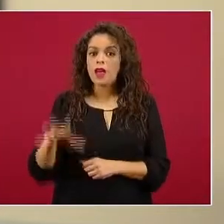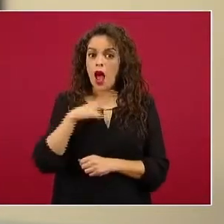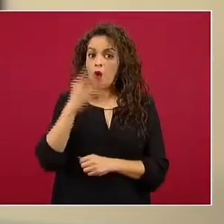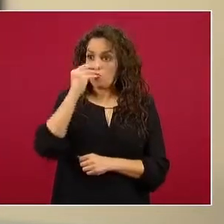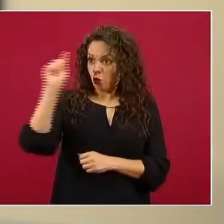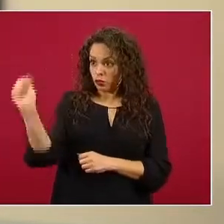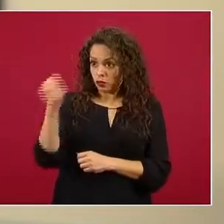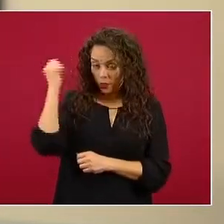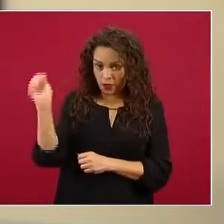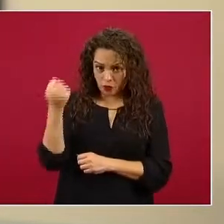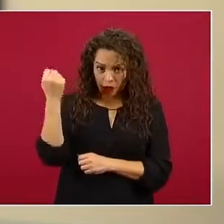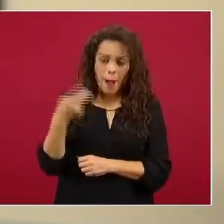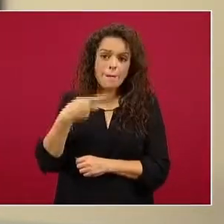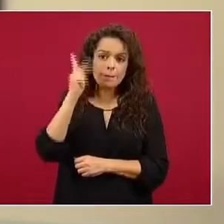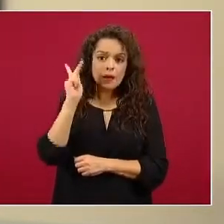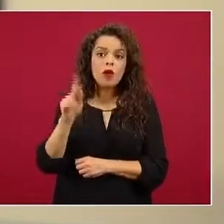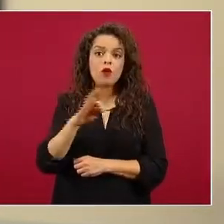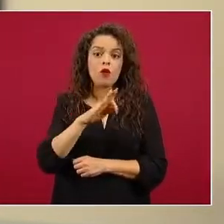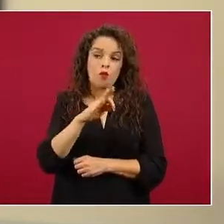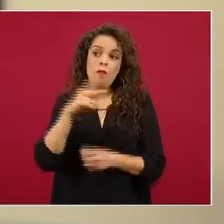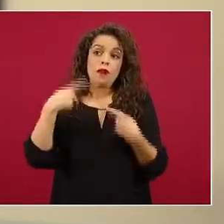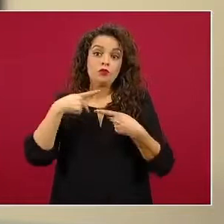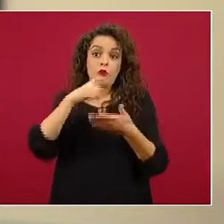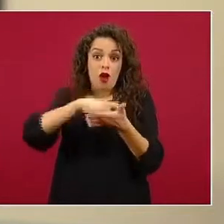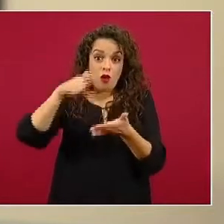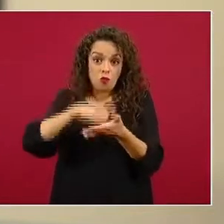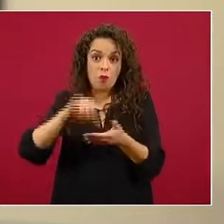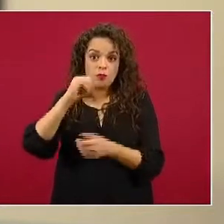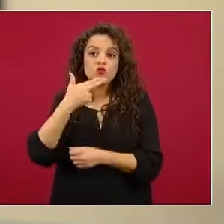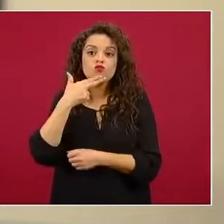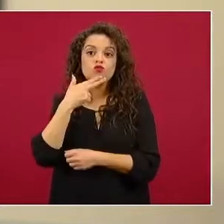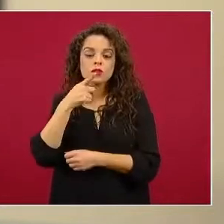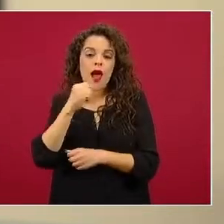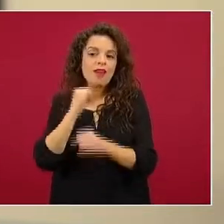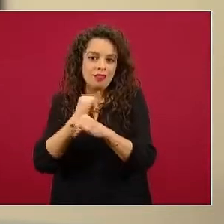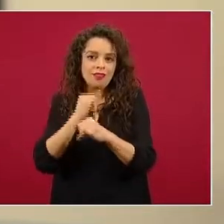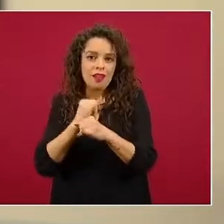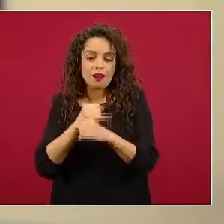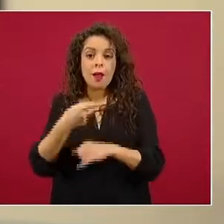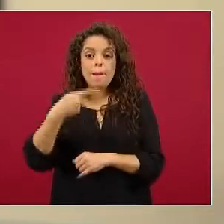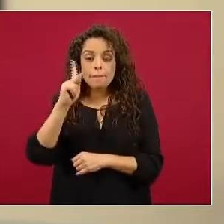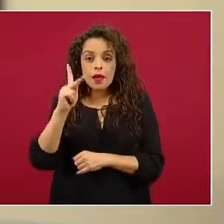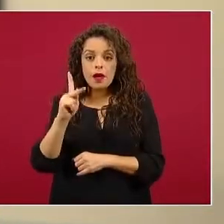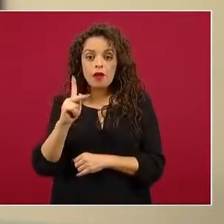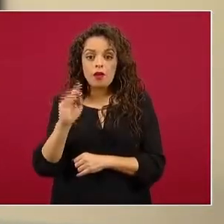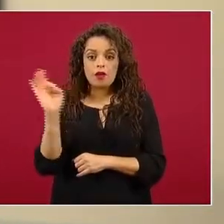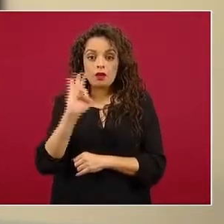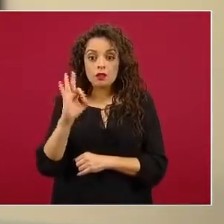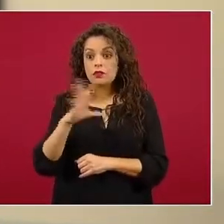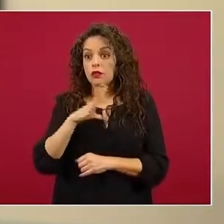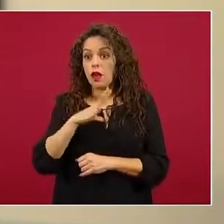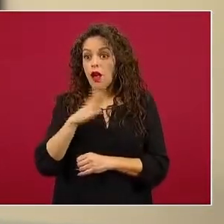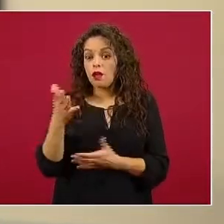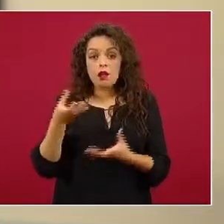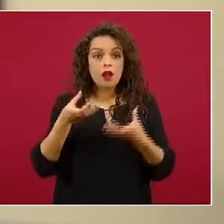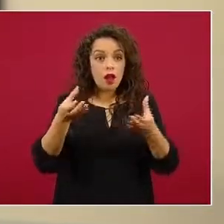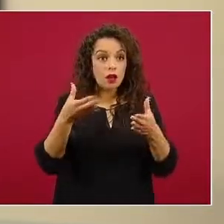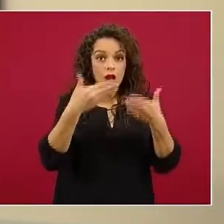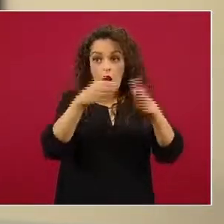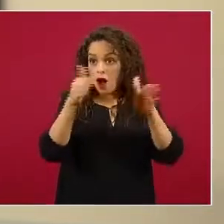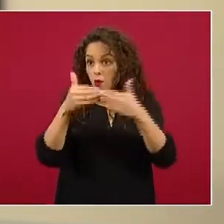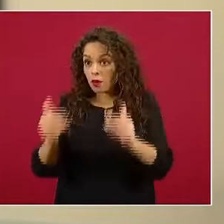muchas compras por internet, seguramente va a haber espacios públicos cerrados, abiertos, en los cuales va a